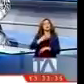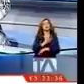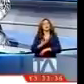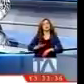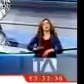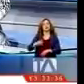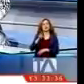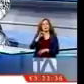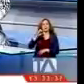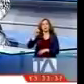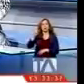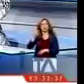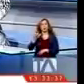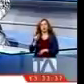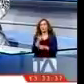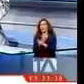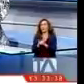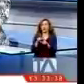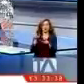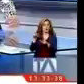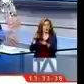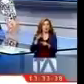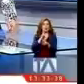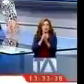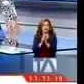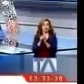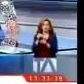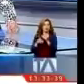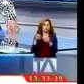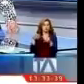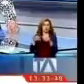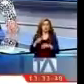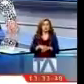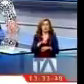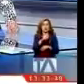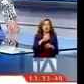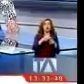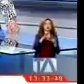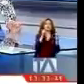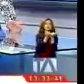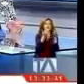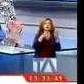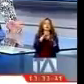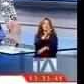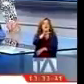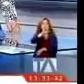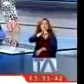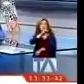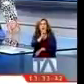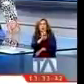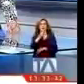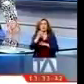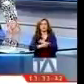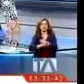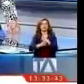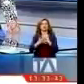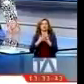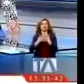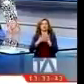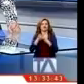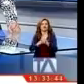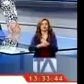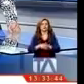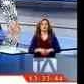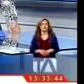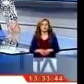María Alejandra Vicuña y a la exasambleísta Norma Vallejo como paso previo para enjuiciarlas penalmente por concusión.